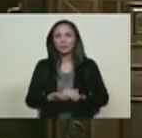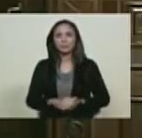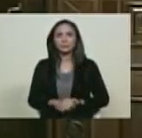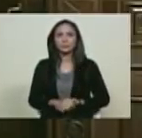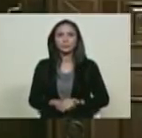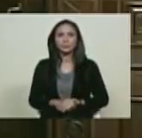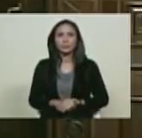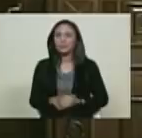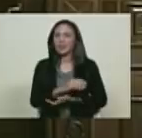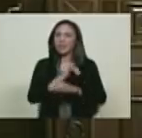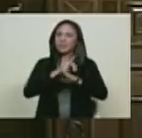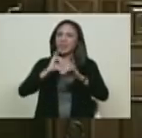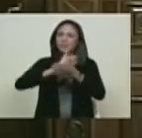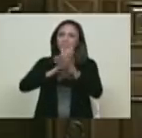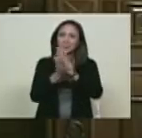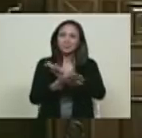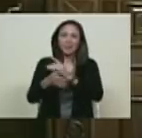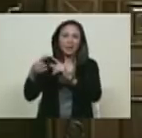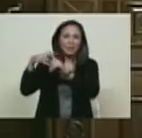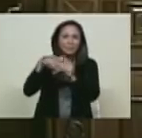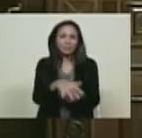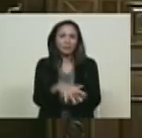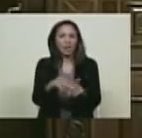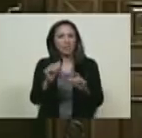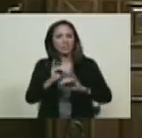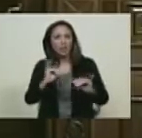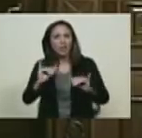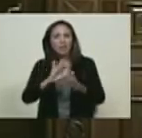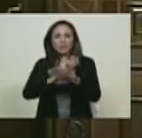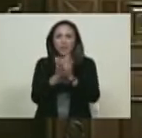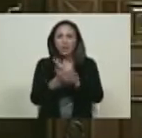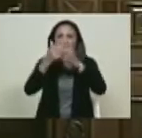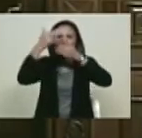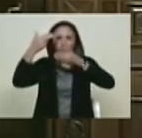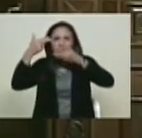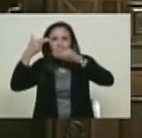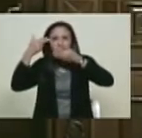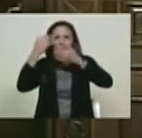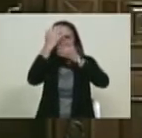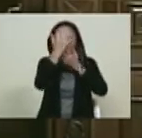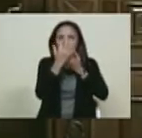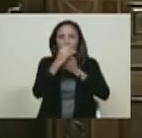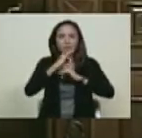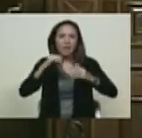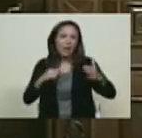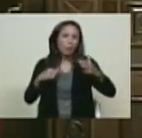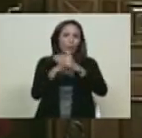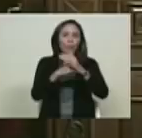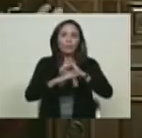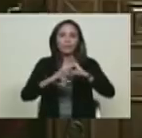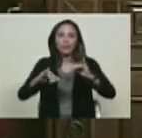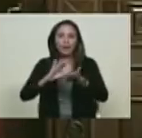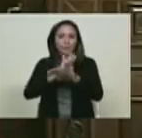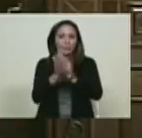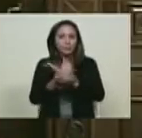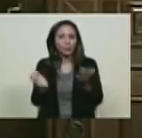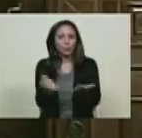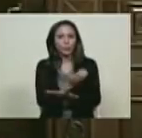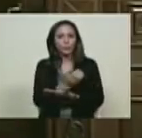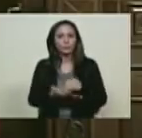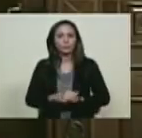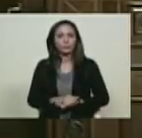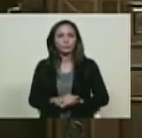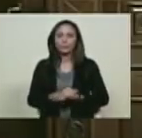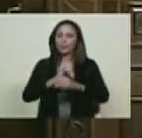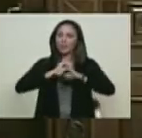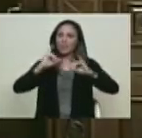más violencia, nunca más actos terroristas, nunca más golpes, nunca más conspiraciones. Cese